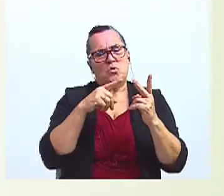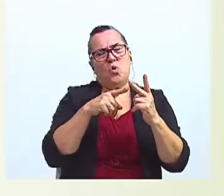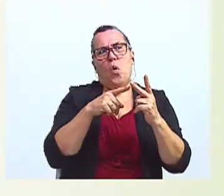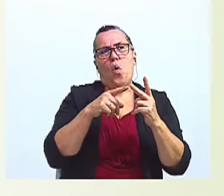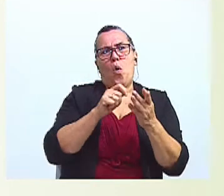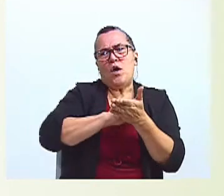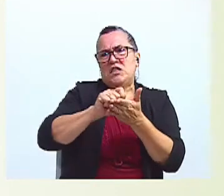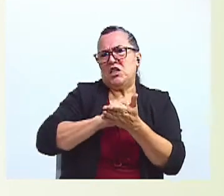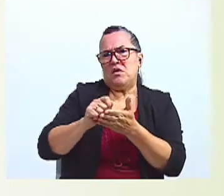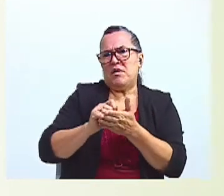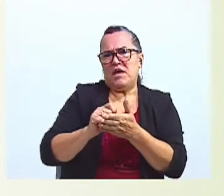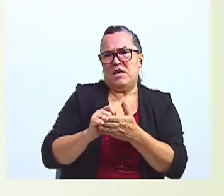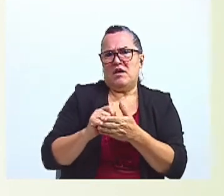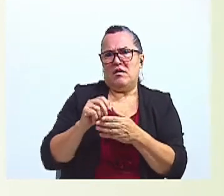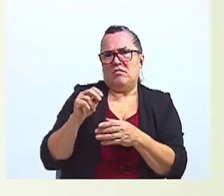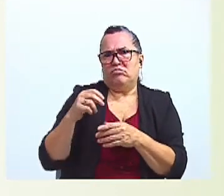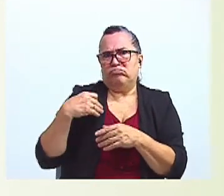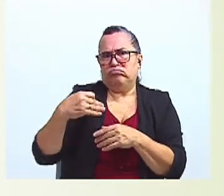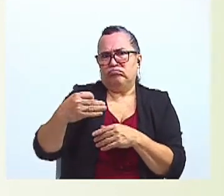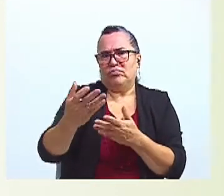a escribir con frecuencia.